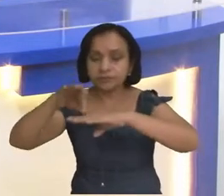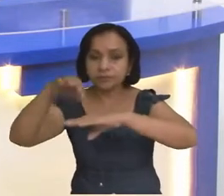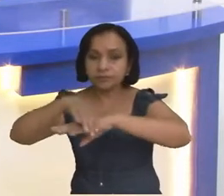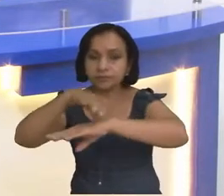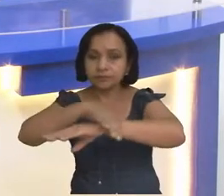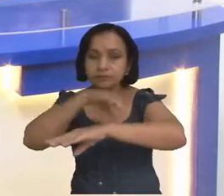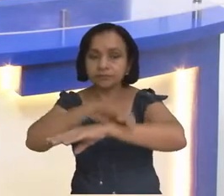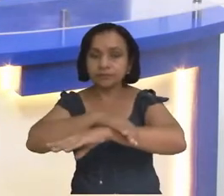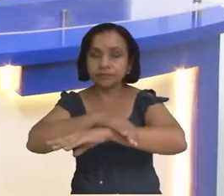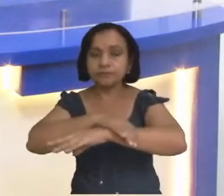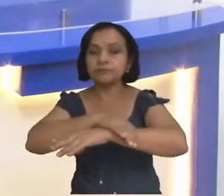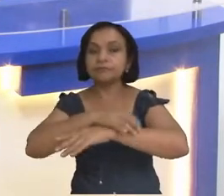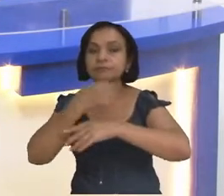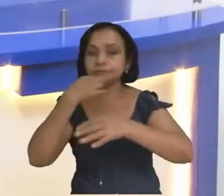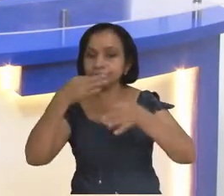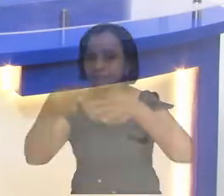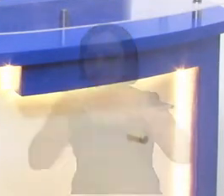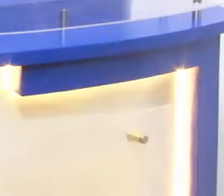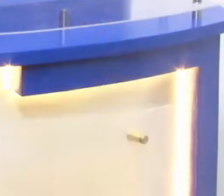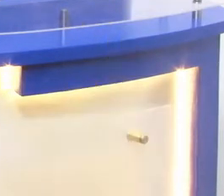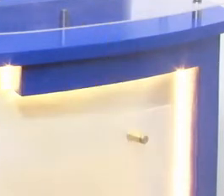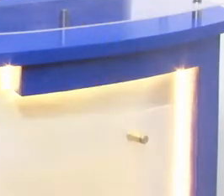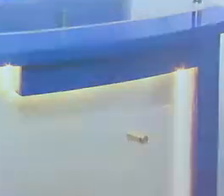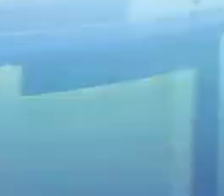Nicaragua, compañera Rosario Murillo.